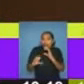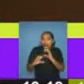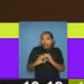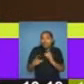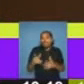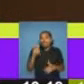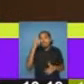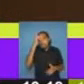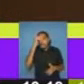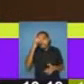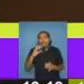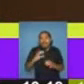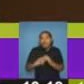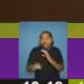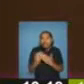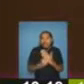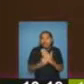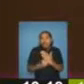y todo lo que hace a la institución estaba calera